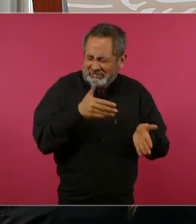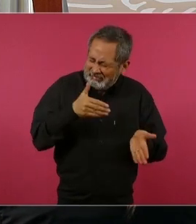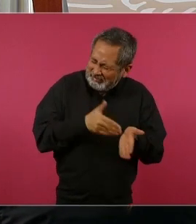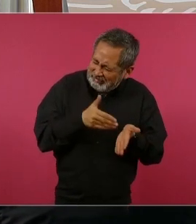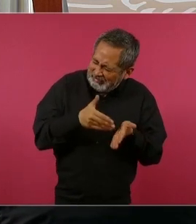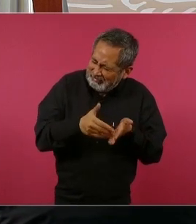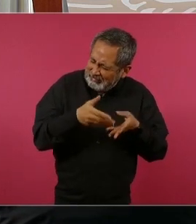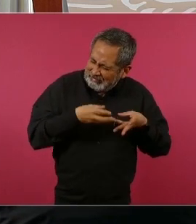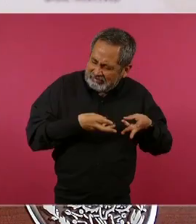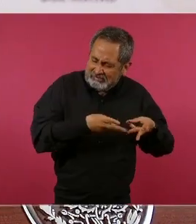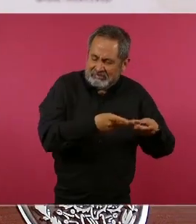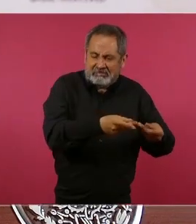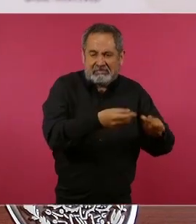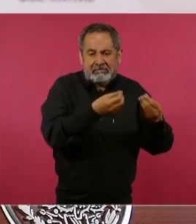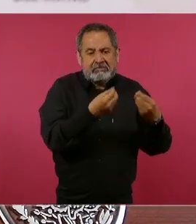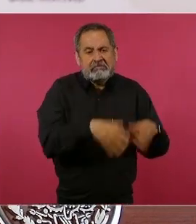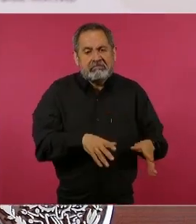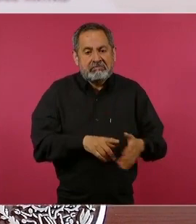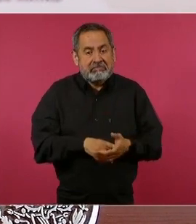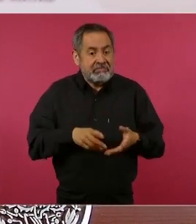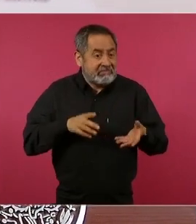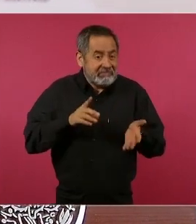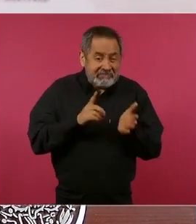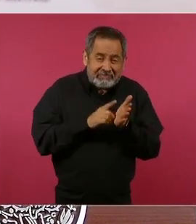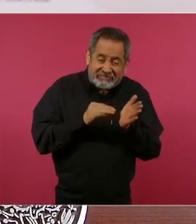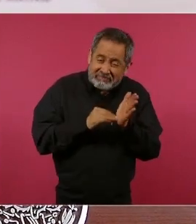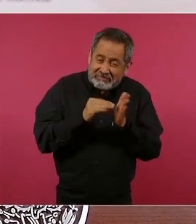Millones de dólares.